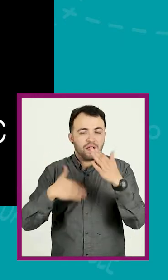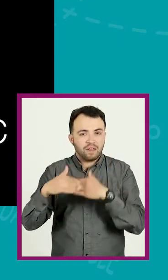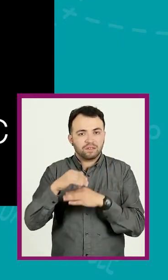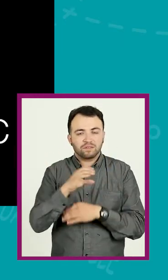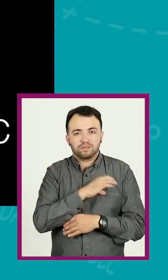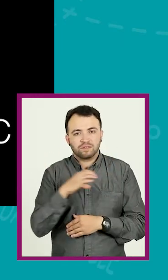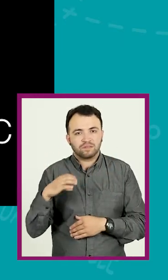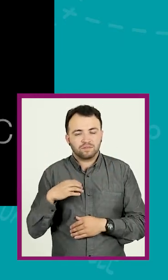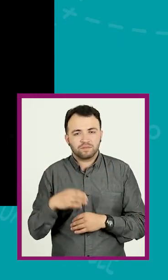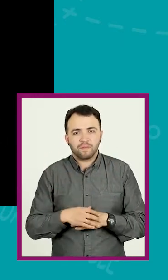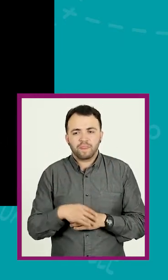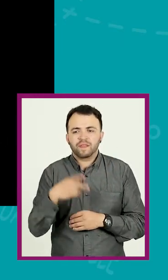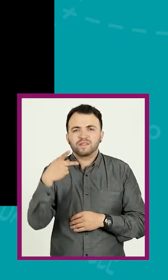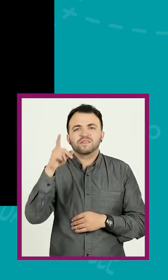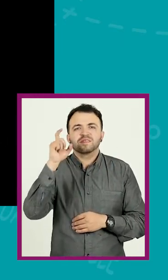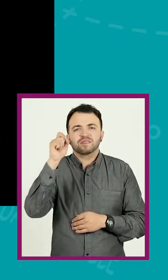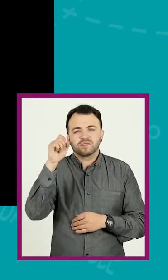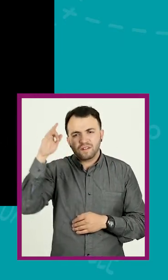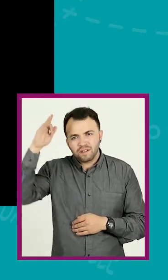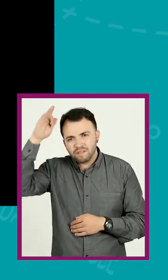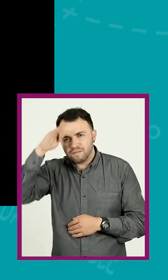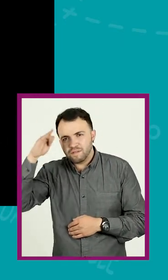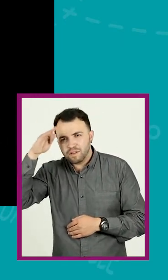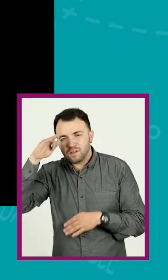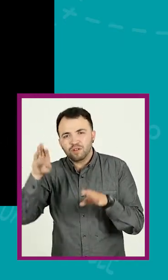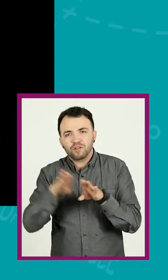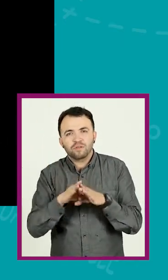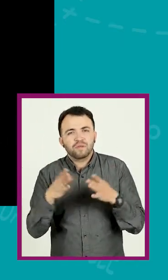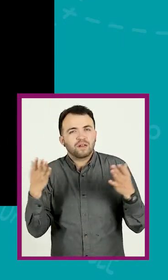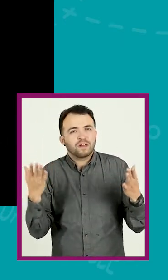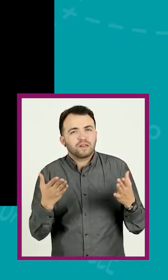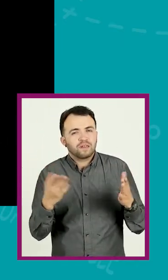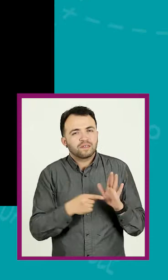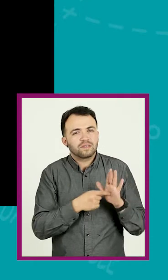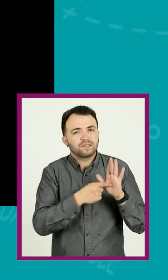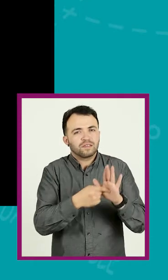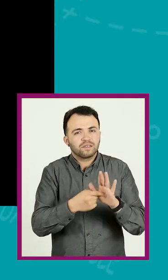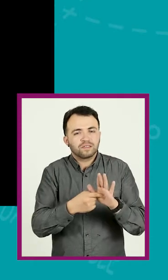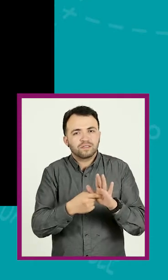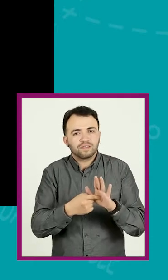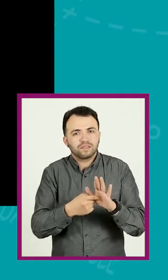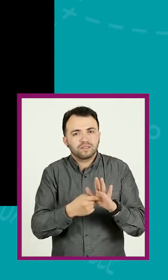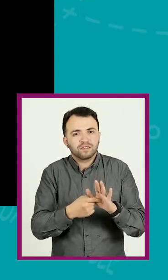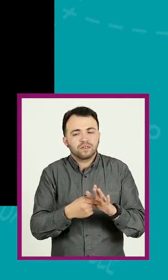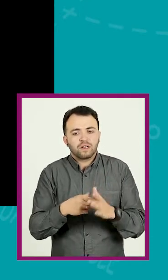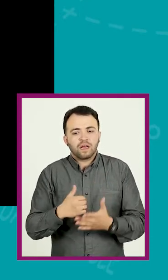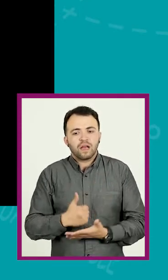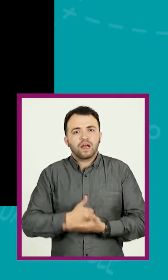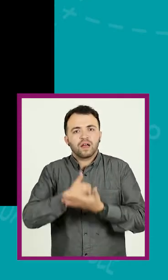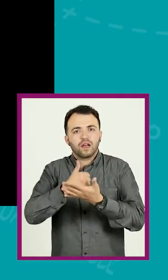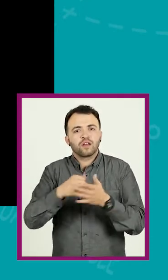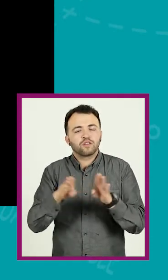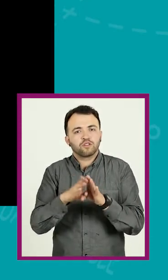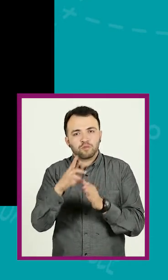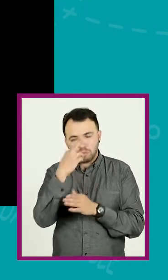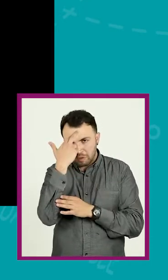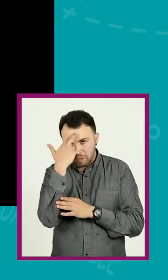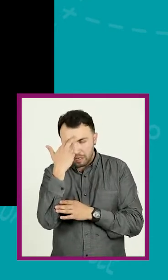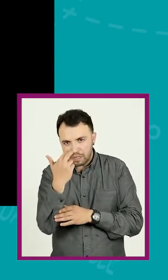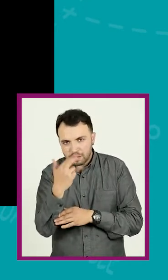a.C. Su doctrina filosófica estaba basada en dominar las pasiones que afectan nuestra